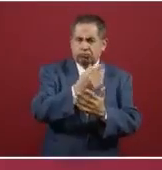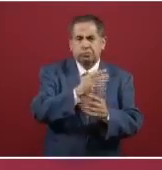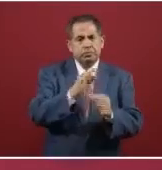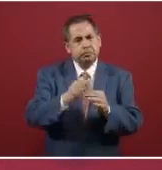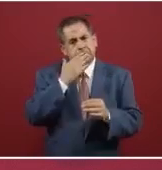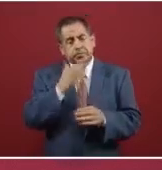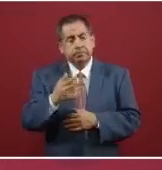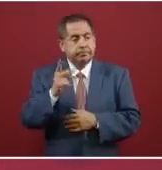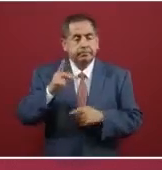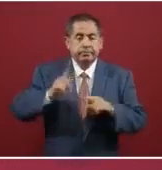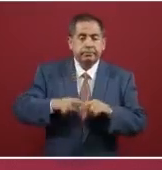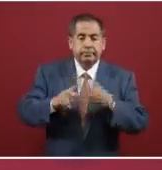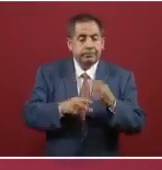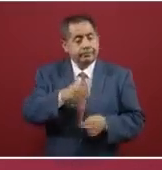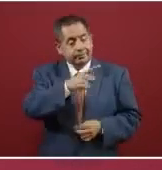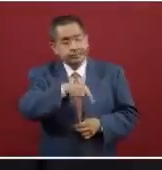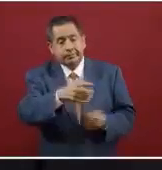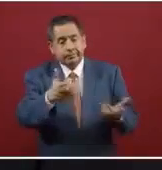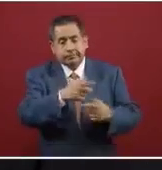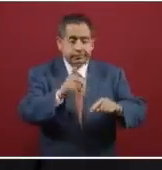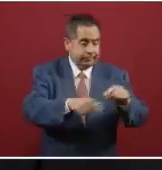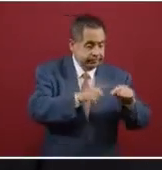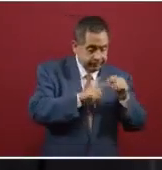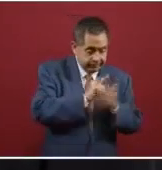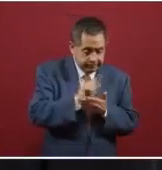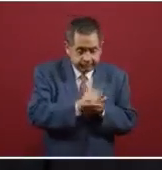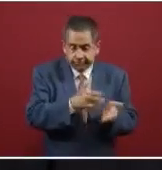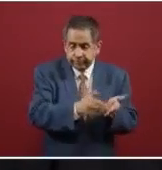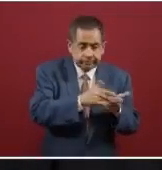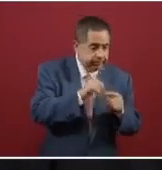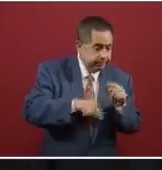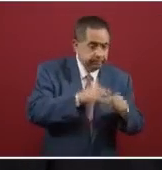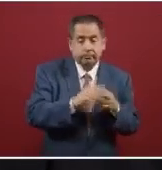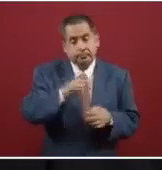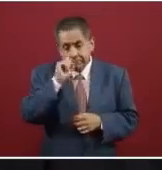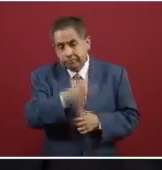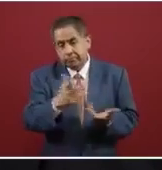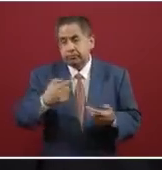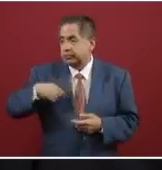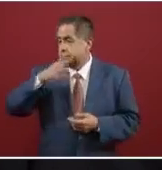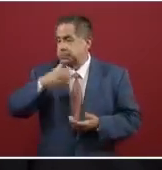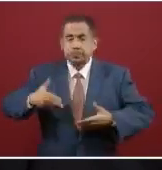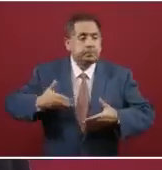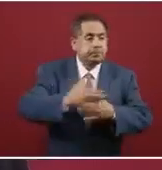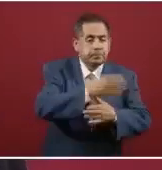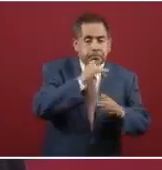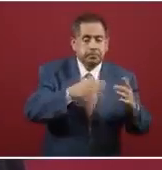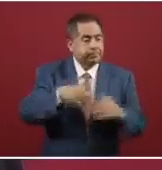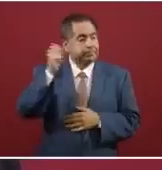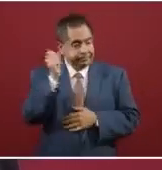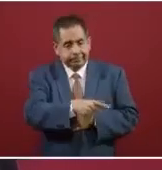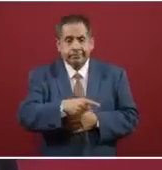hacer ellos, lo tienen que hacer los propios integrantes del